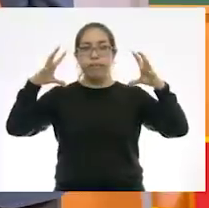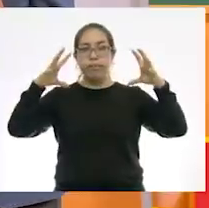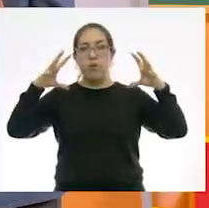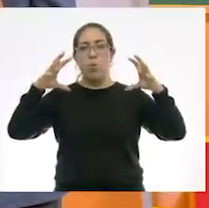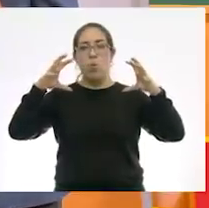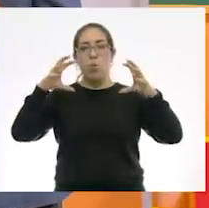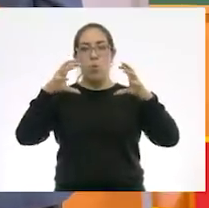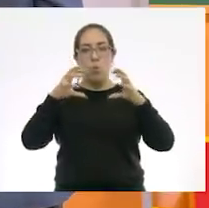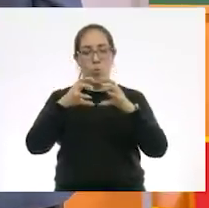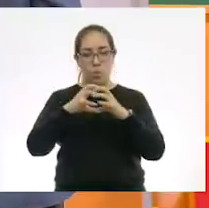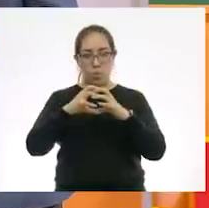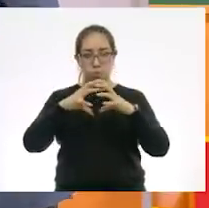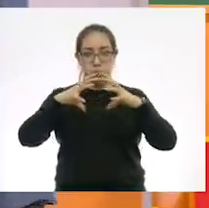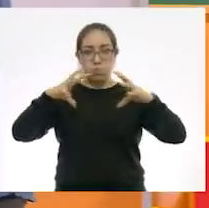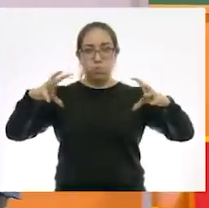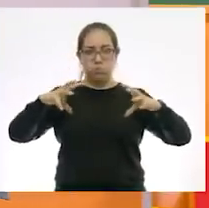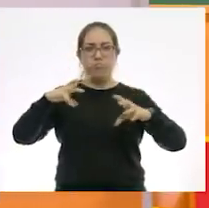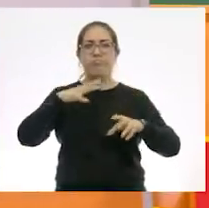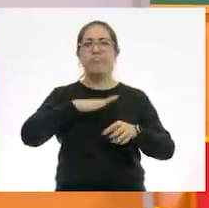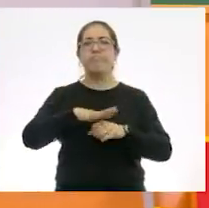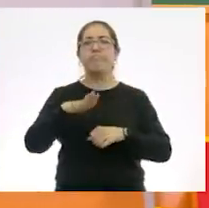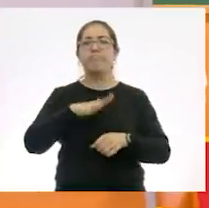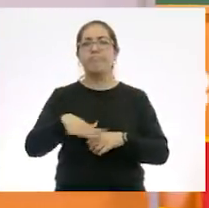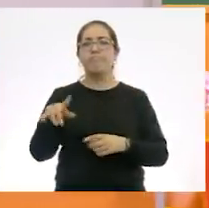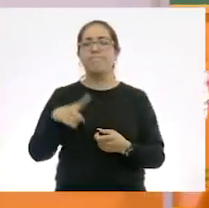puede hacer más grande.